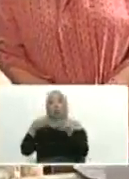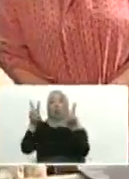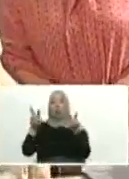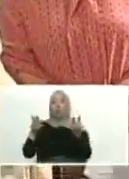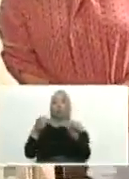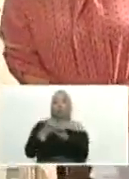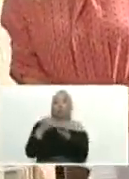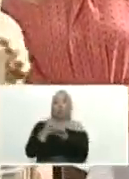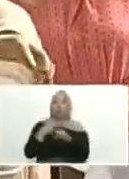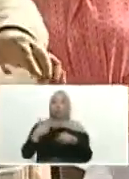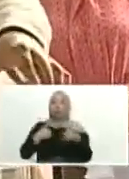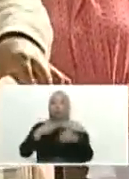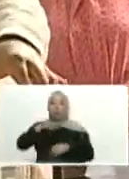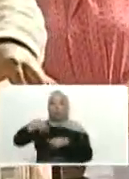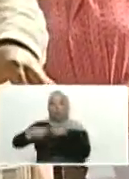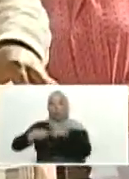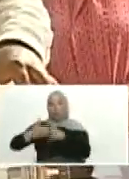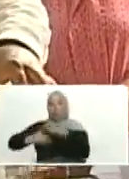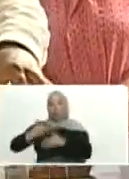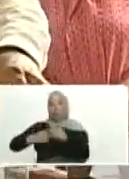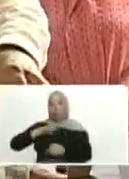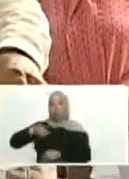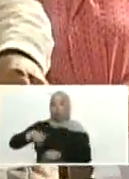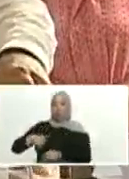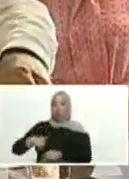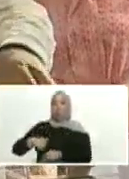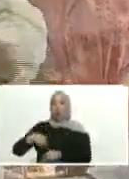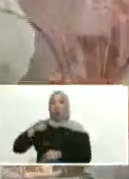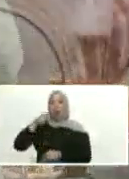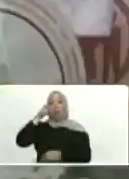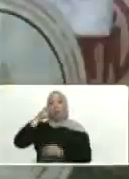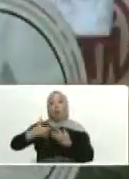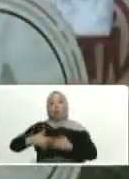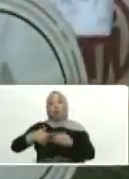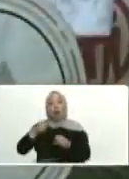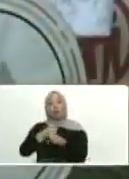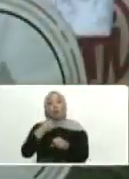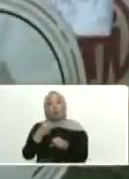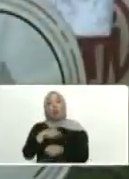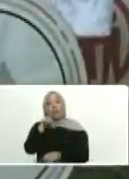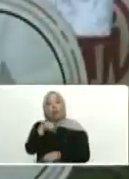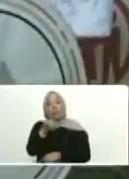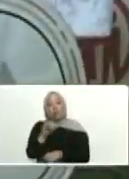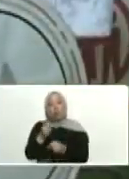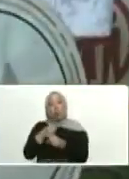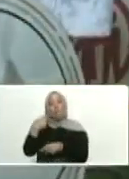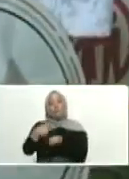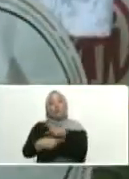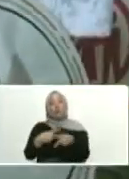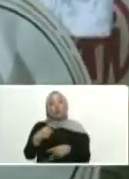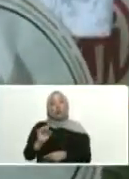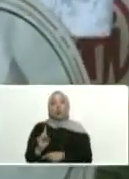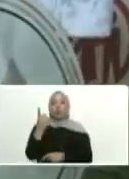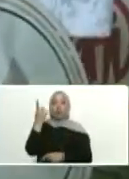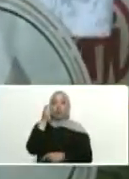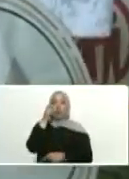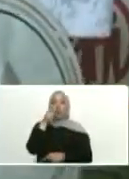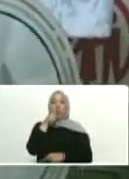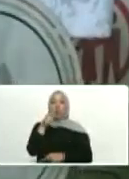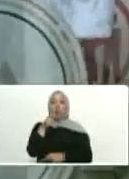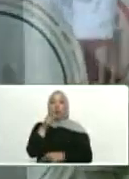codo codo trabajando por nuestra producción llega a nuestra planta de matanza y tenemos lo que es la producción de primero un